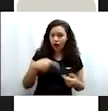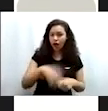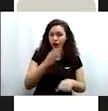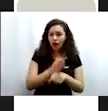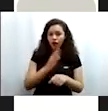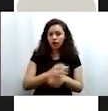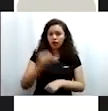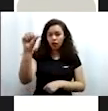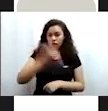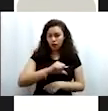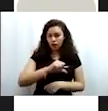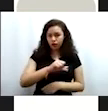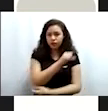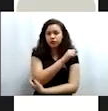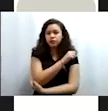la